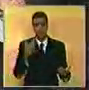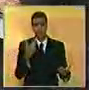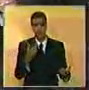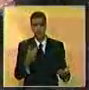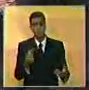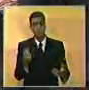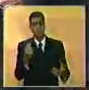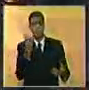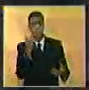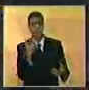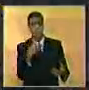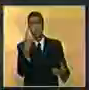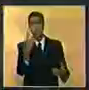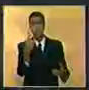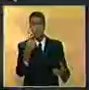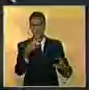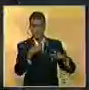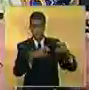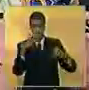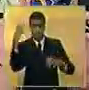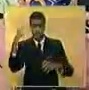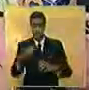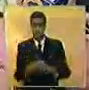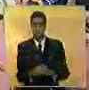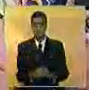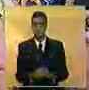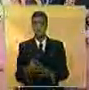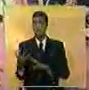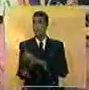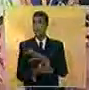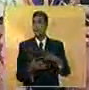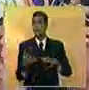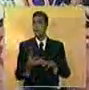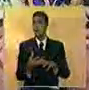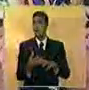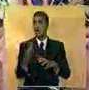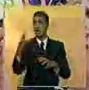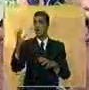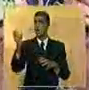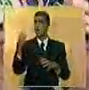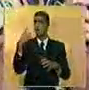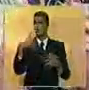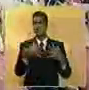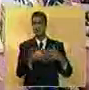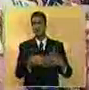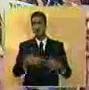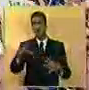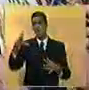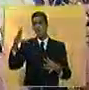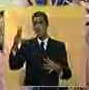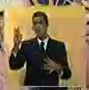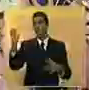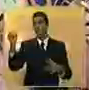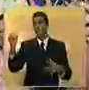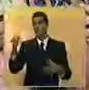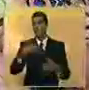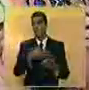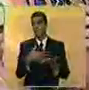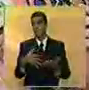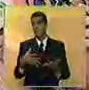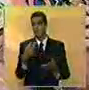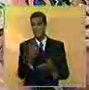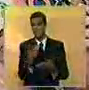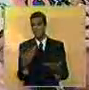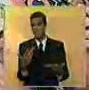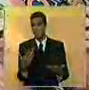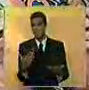ellas una que está siendo investigada en Colombia. Pero el problema de Cosma es que Cosma es una empresa que apenas tiene 800 millones de capital, pues